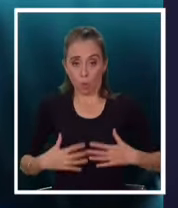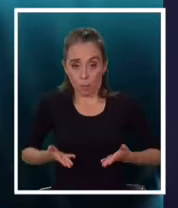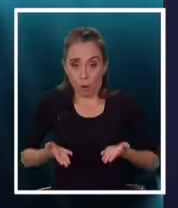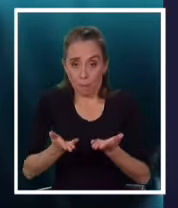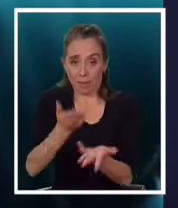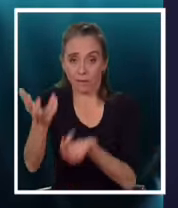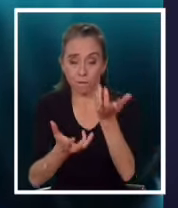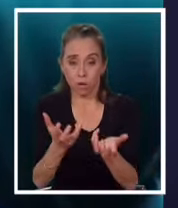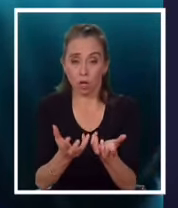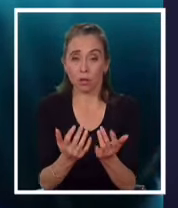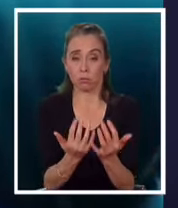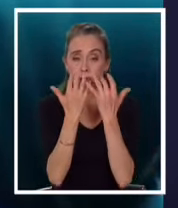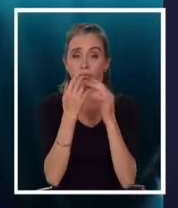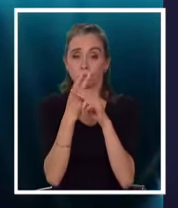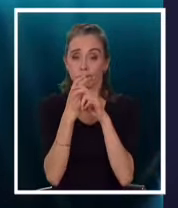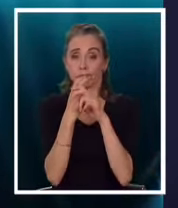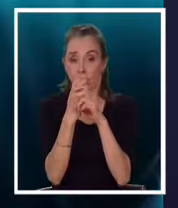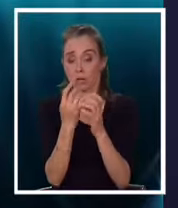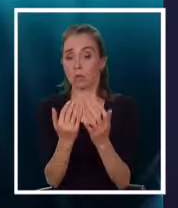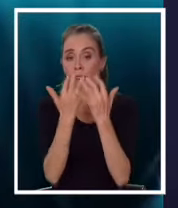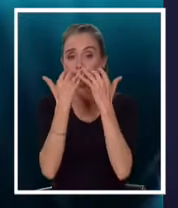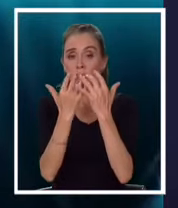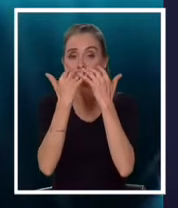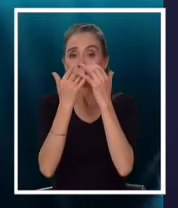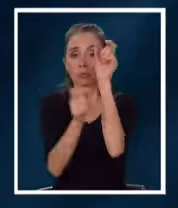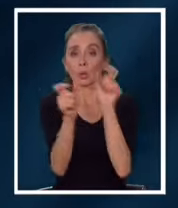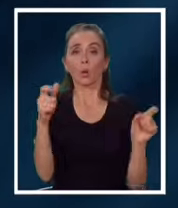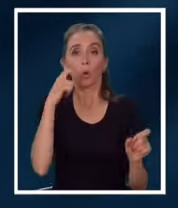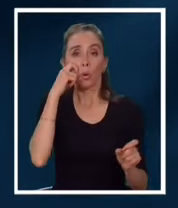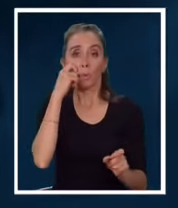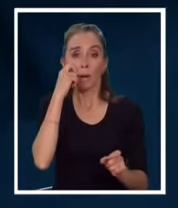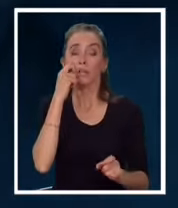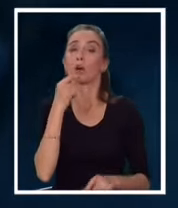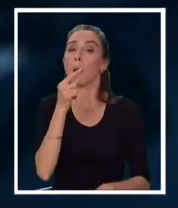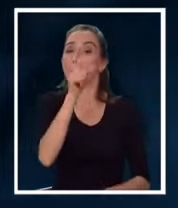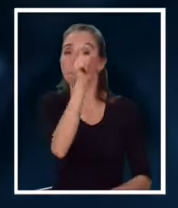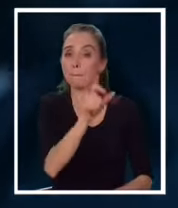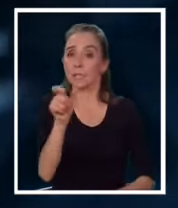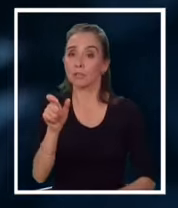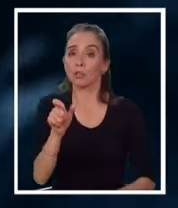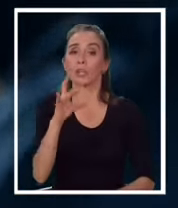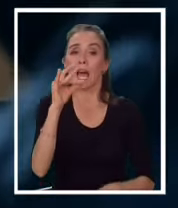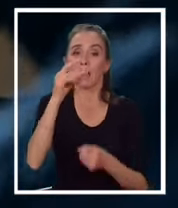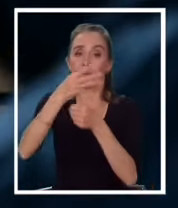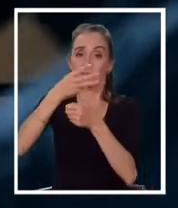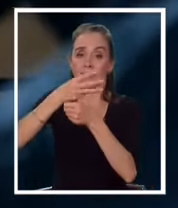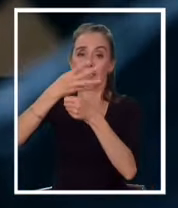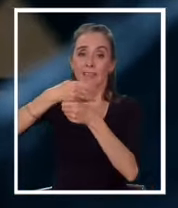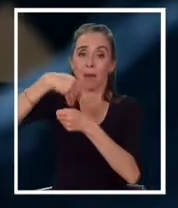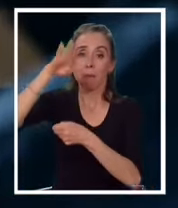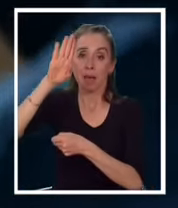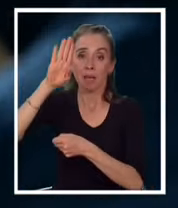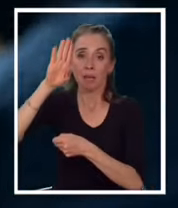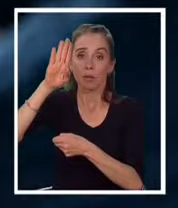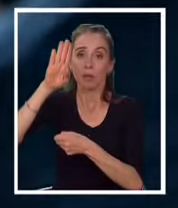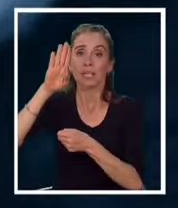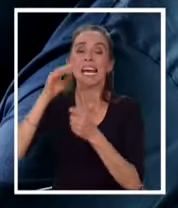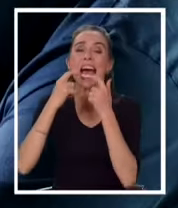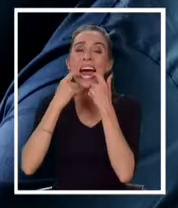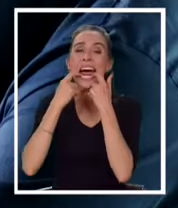son respirables, digamos, son inhalables por el ser humano. Las personas pues, mayores utilizaron amalgamas